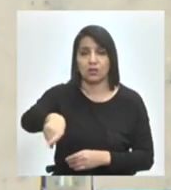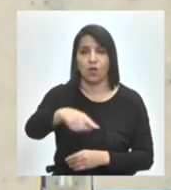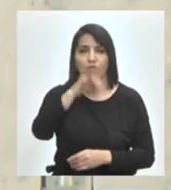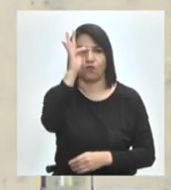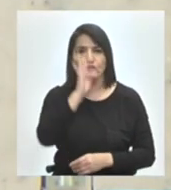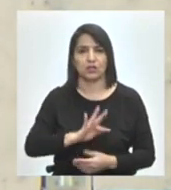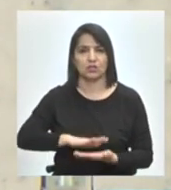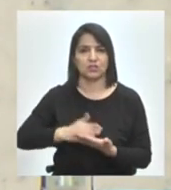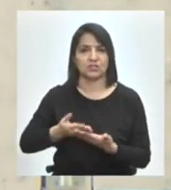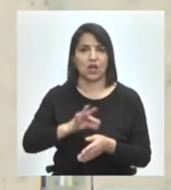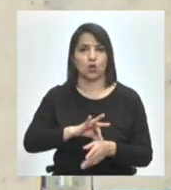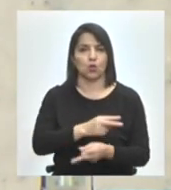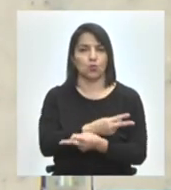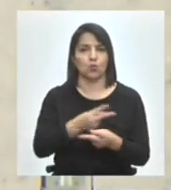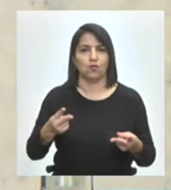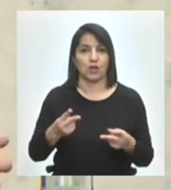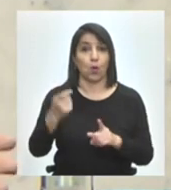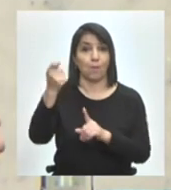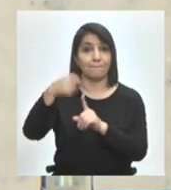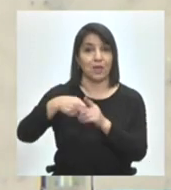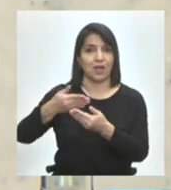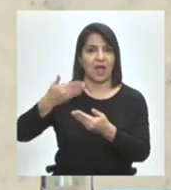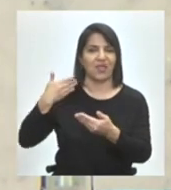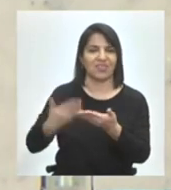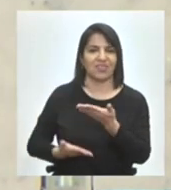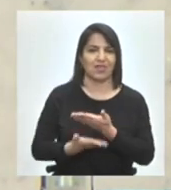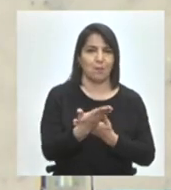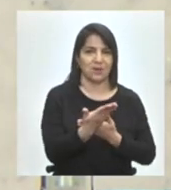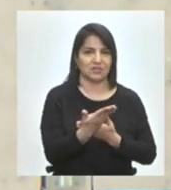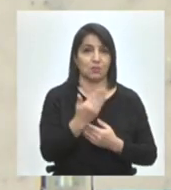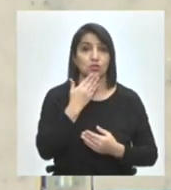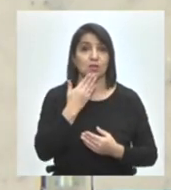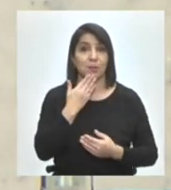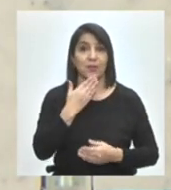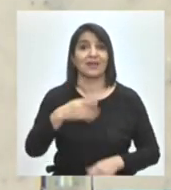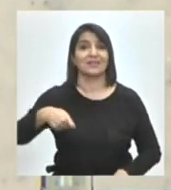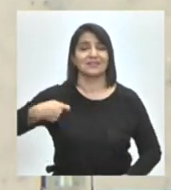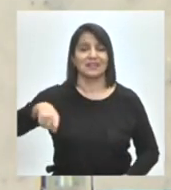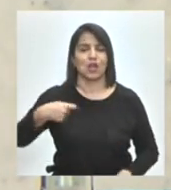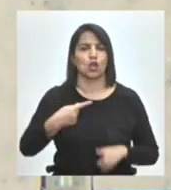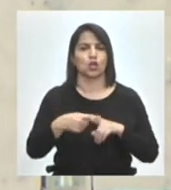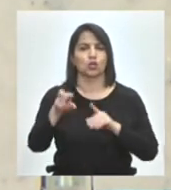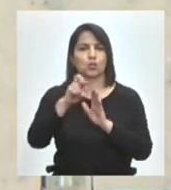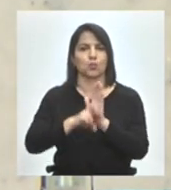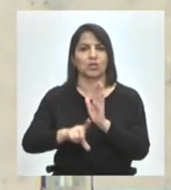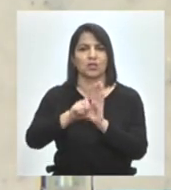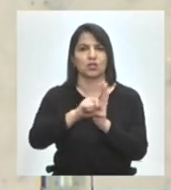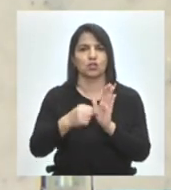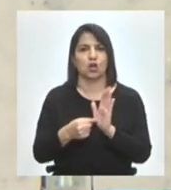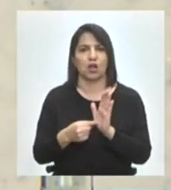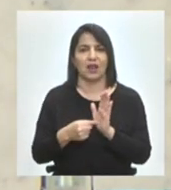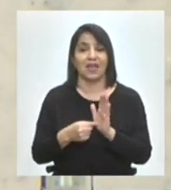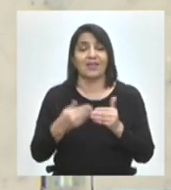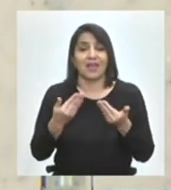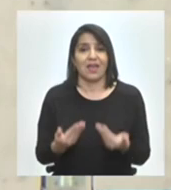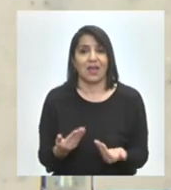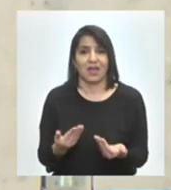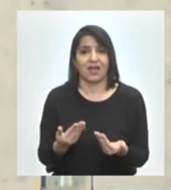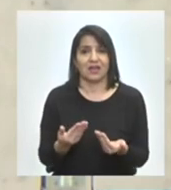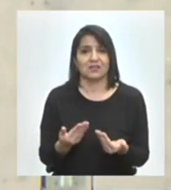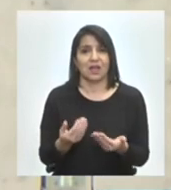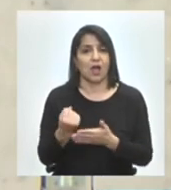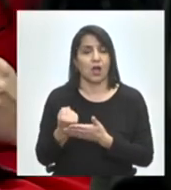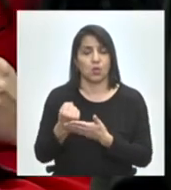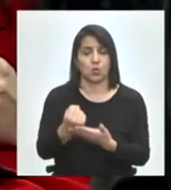pública. Hace poco más de un mes despachamos además al Senado otra moción para hacer extensivo este reconocimiento en la